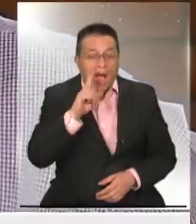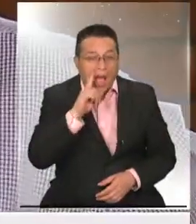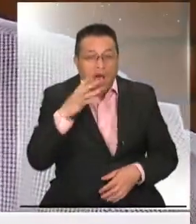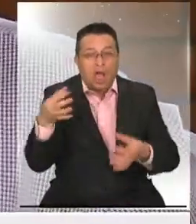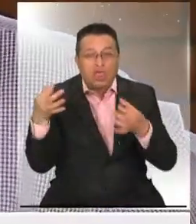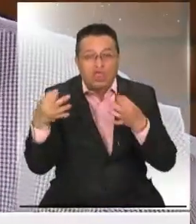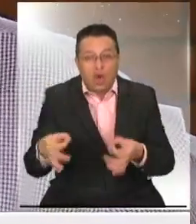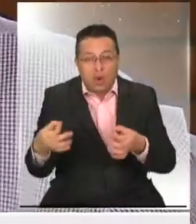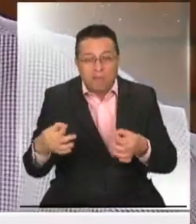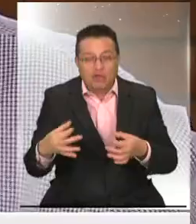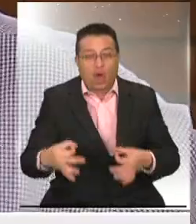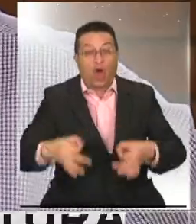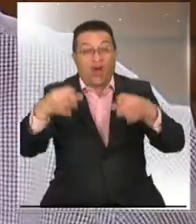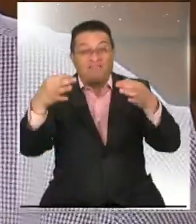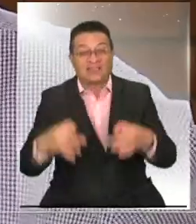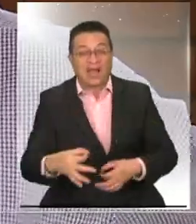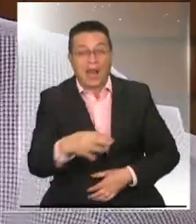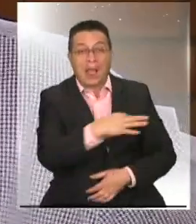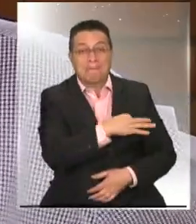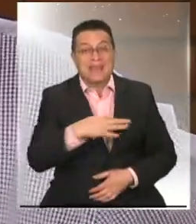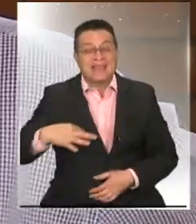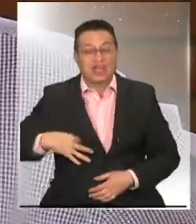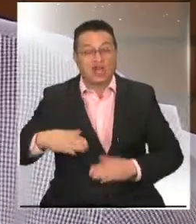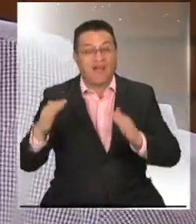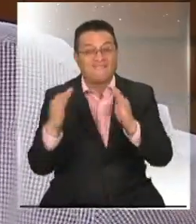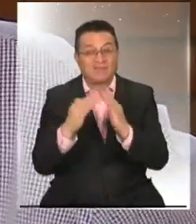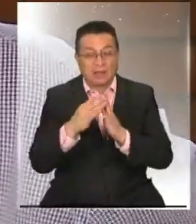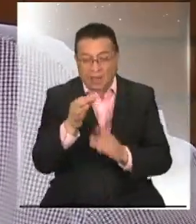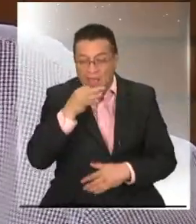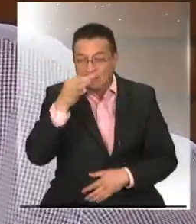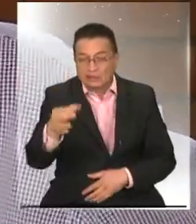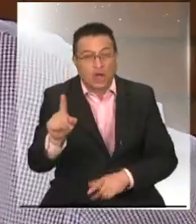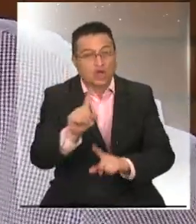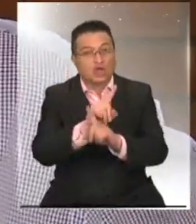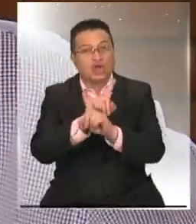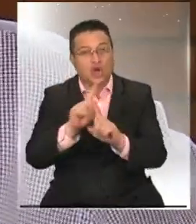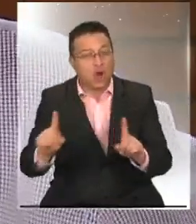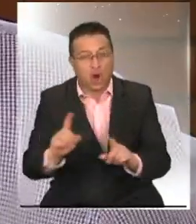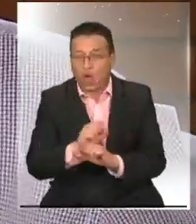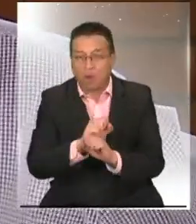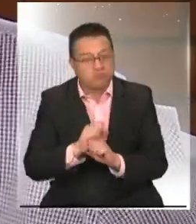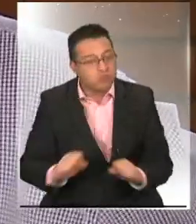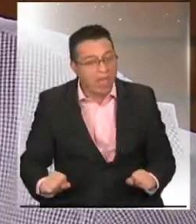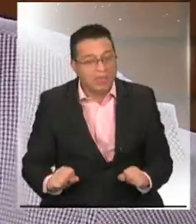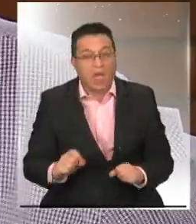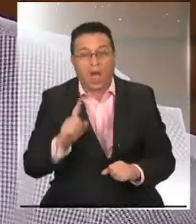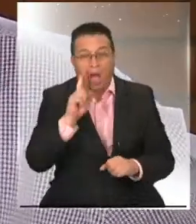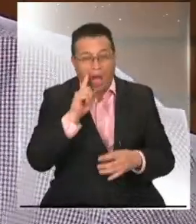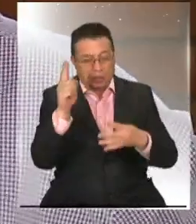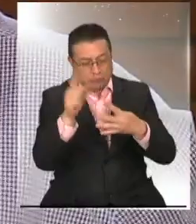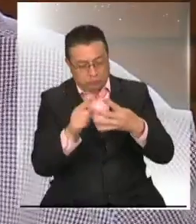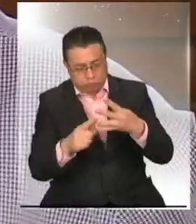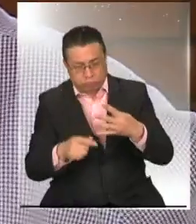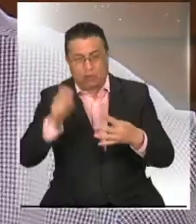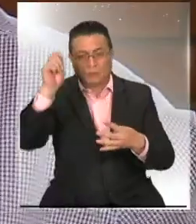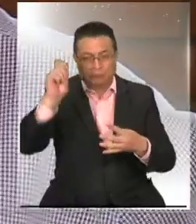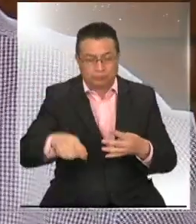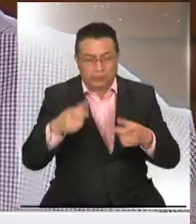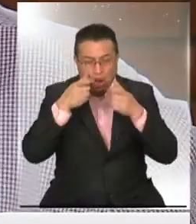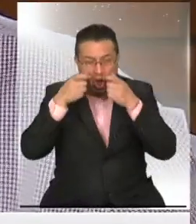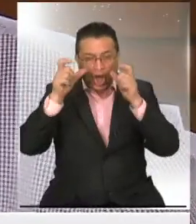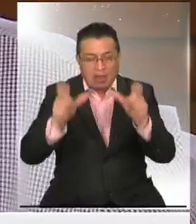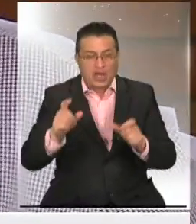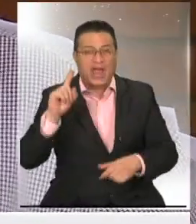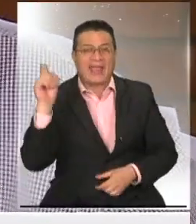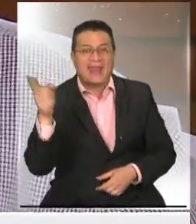documentos oficiales del Ministerio de la Vivienda que decían que no podía, hay una infinidad de dictámenes de la Contraloría General